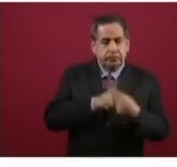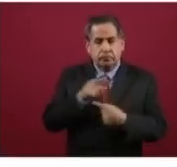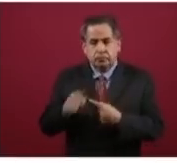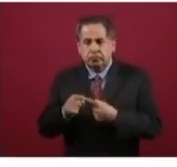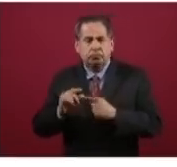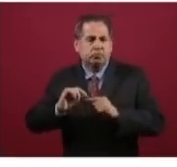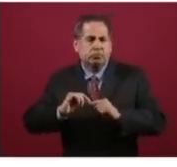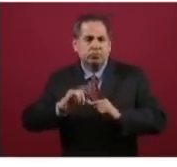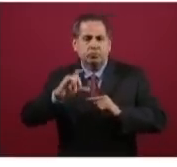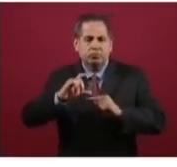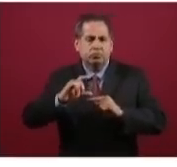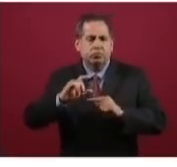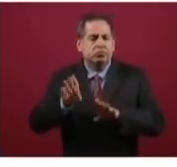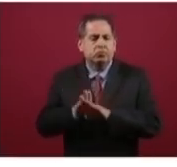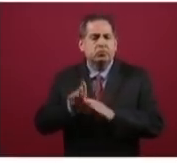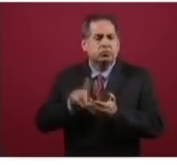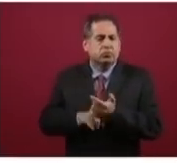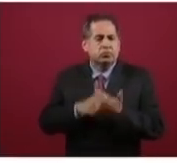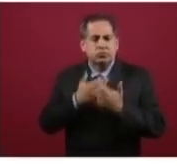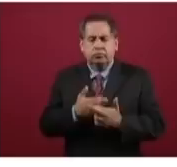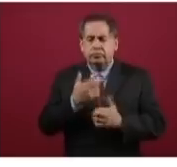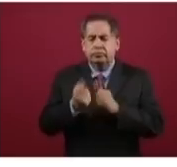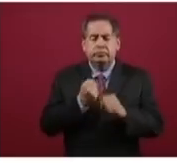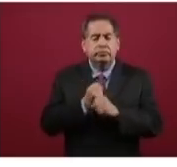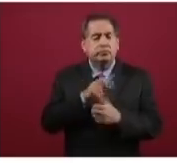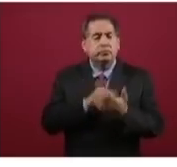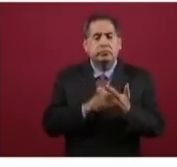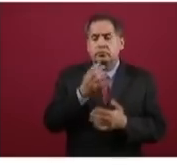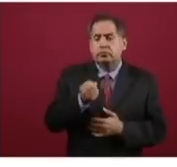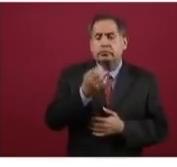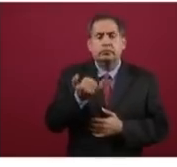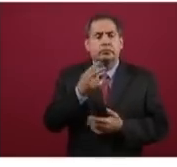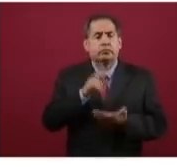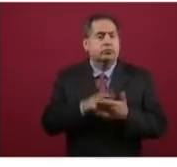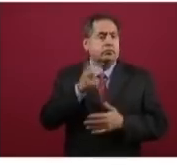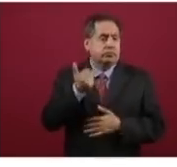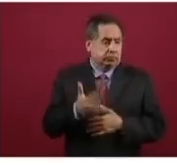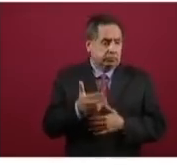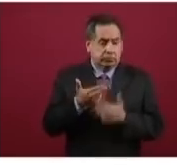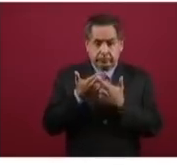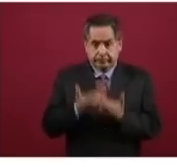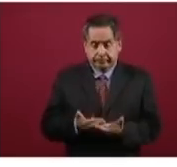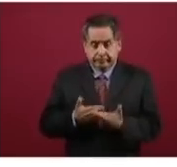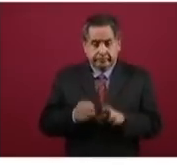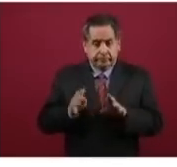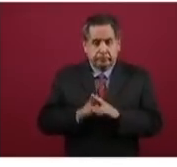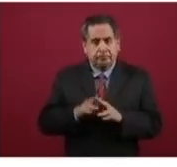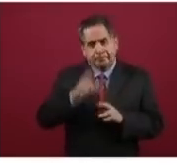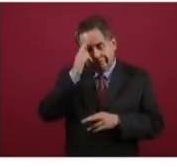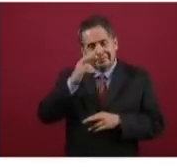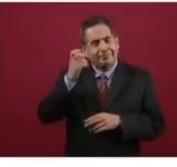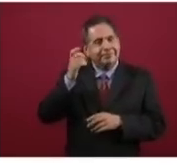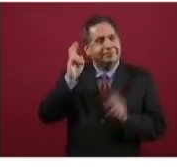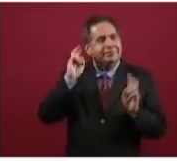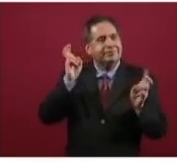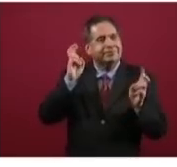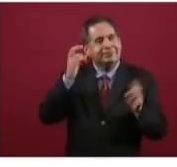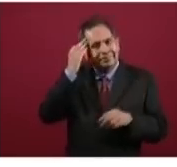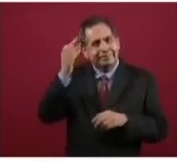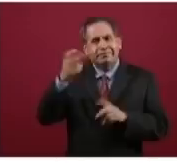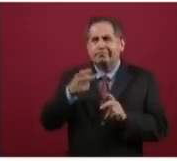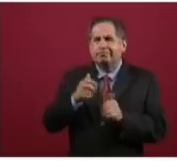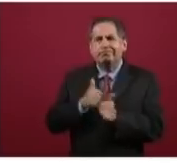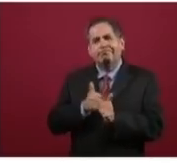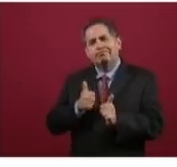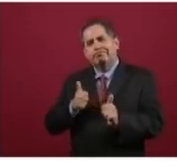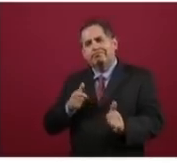crecimiento de los déficit en el año 2009 y en el año 2010 que están asociados al periodo de la gran recesión es decir cuando una